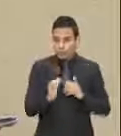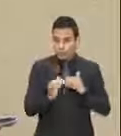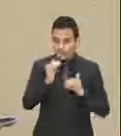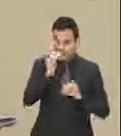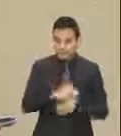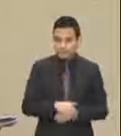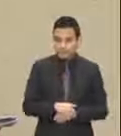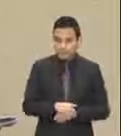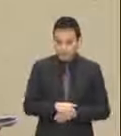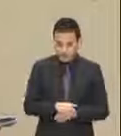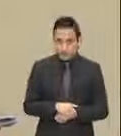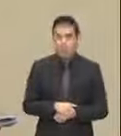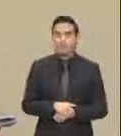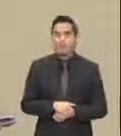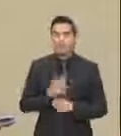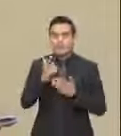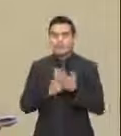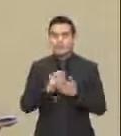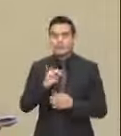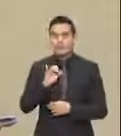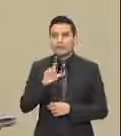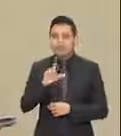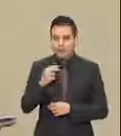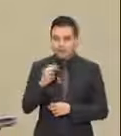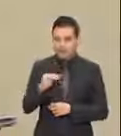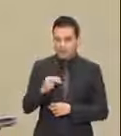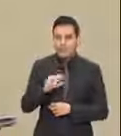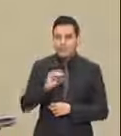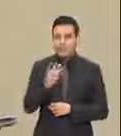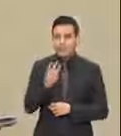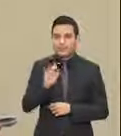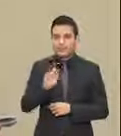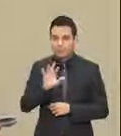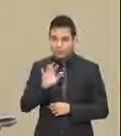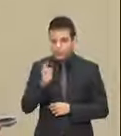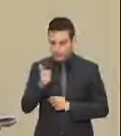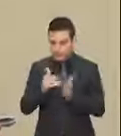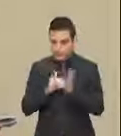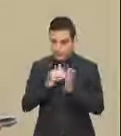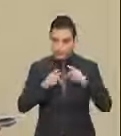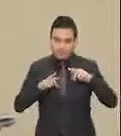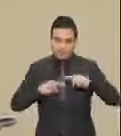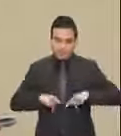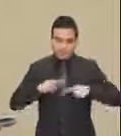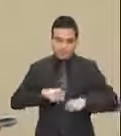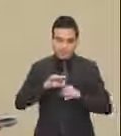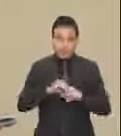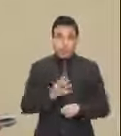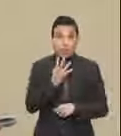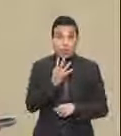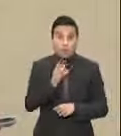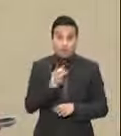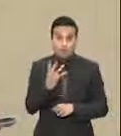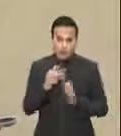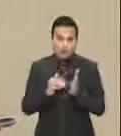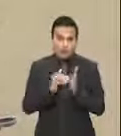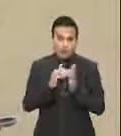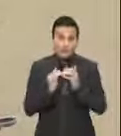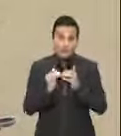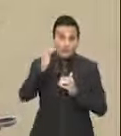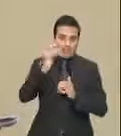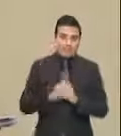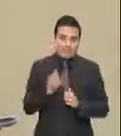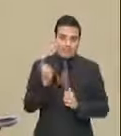años y la lista nominal alcanzará los 93 puntos 56 millones de votantes 4 4 millones más que en